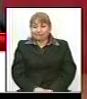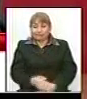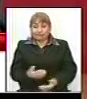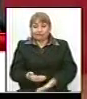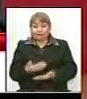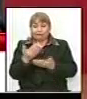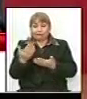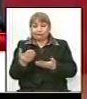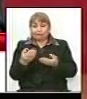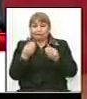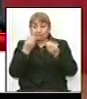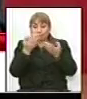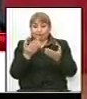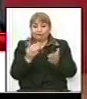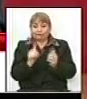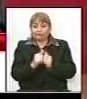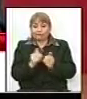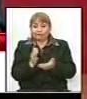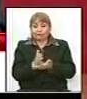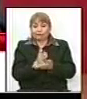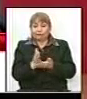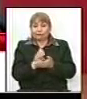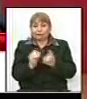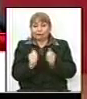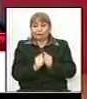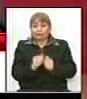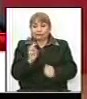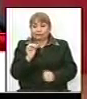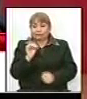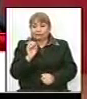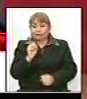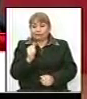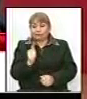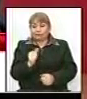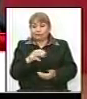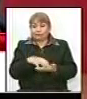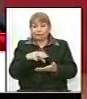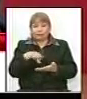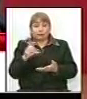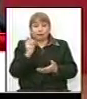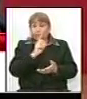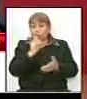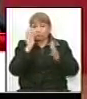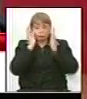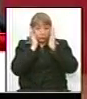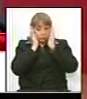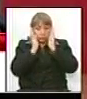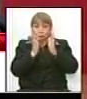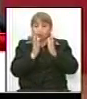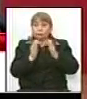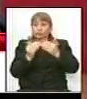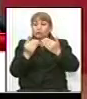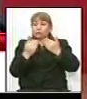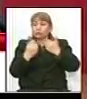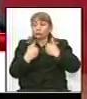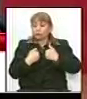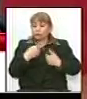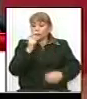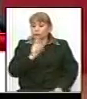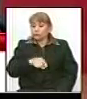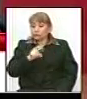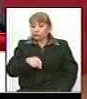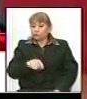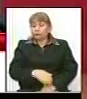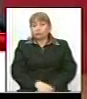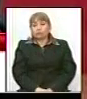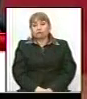llevar esta moción y compartirla tanto con el MINSA y Exalud, que hay una población que no está atendida, hay una población que tiene necesidades, hay